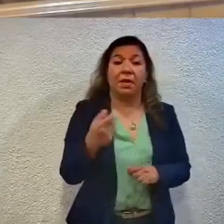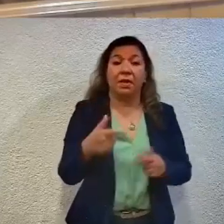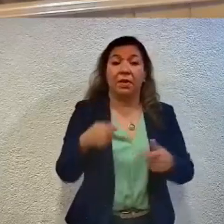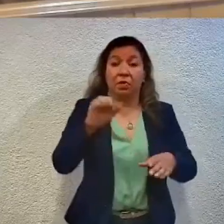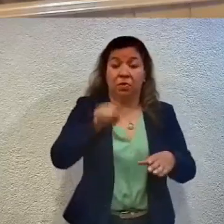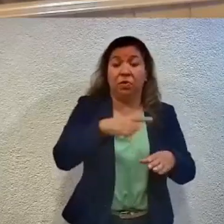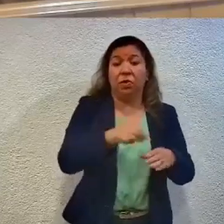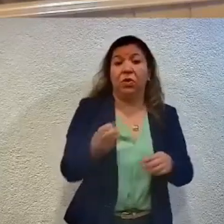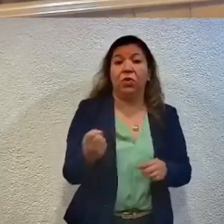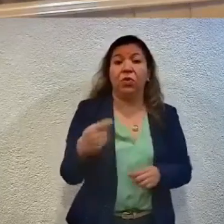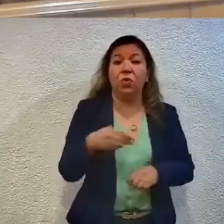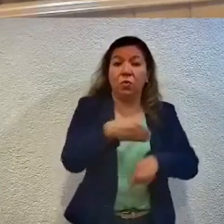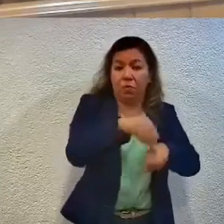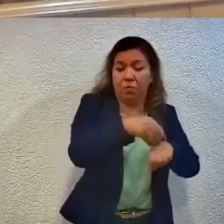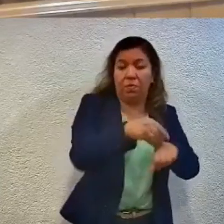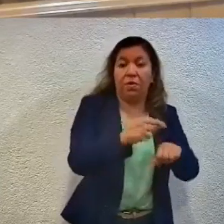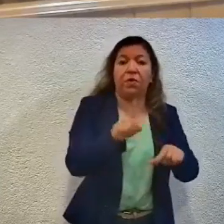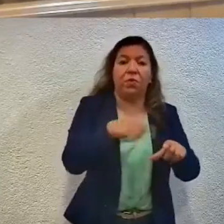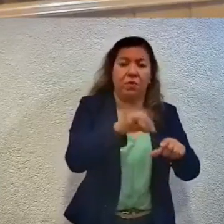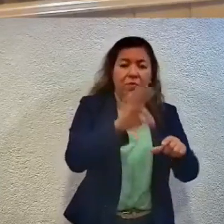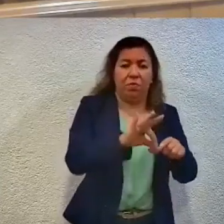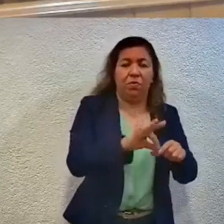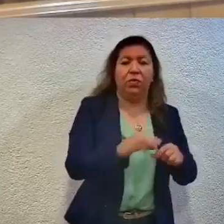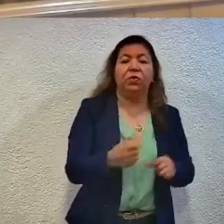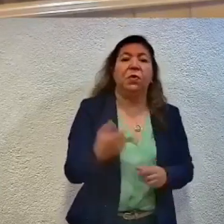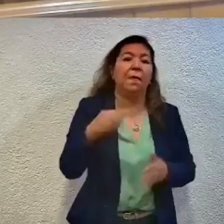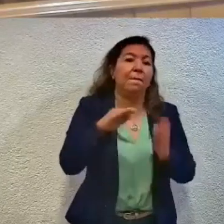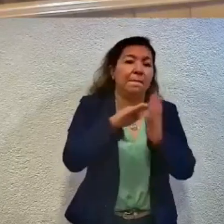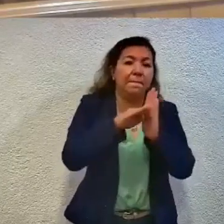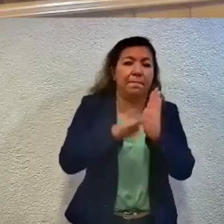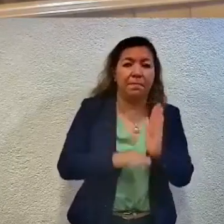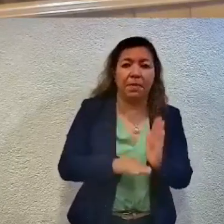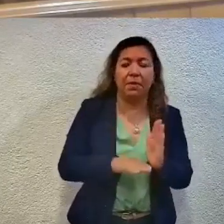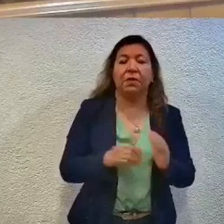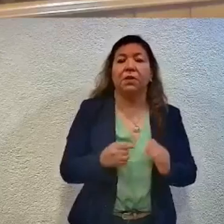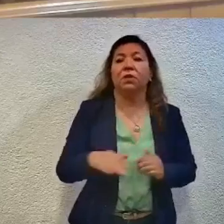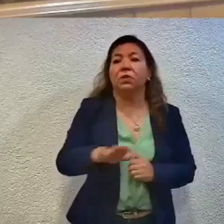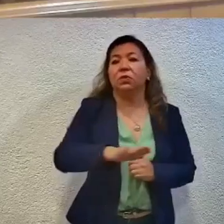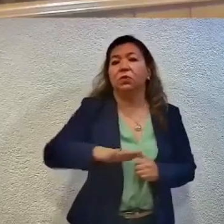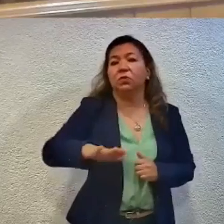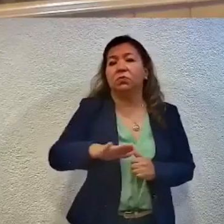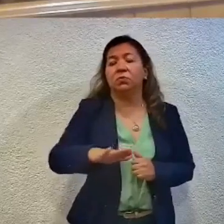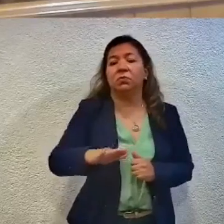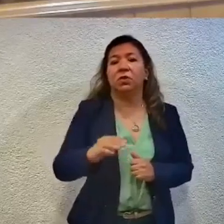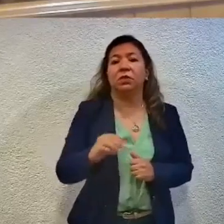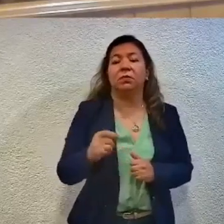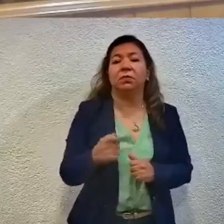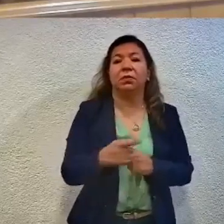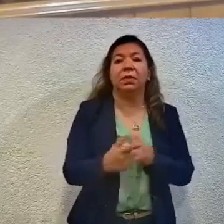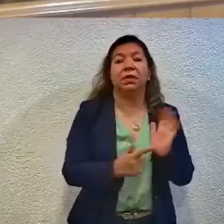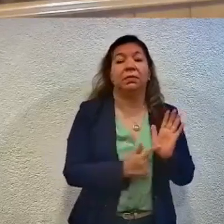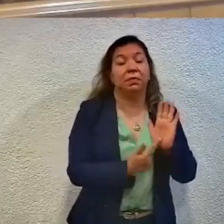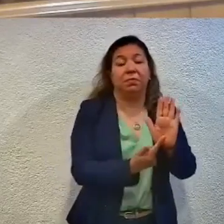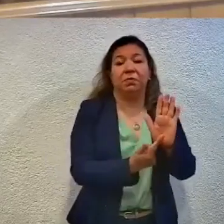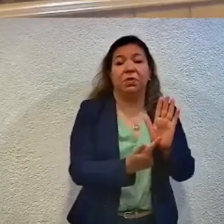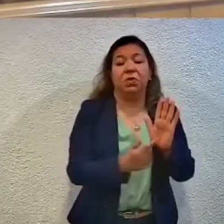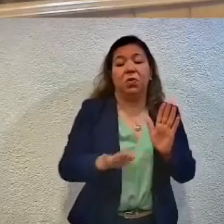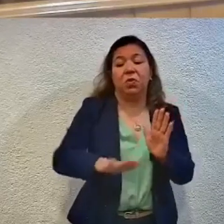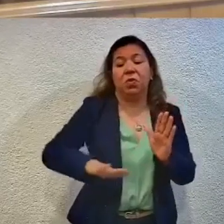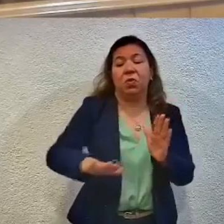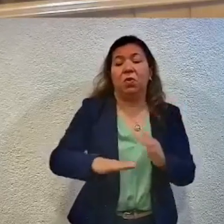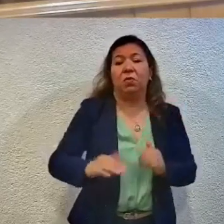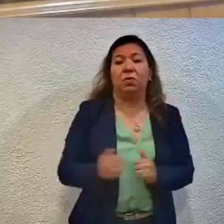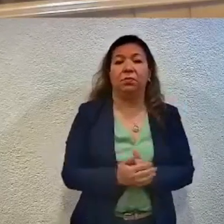electoral establece para conservar su registro como partido político local y la negativa de la referida solicitud. Al respecto, en